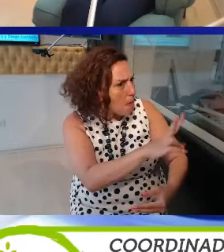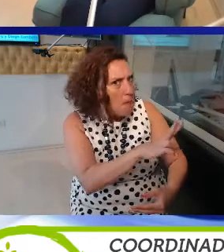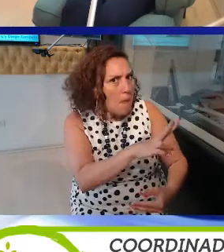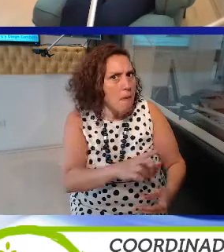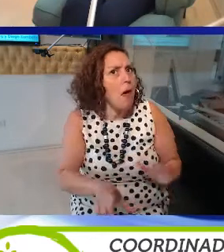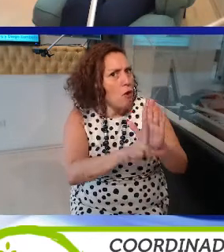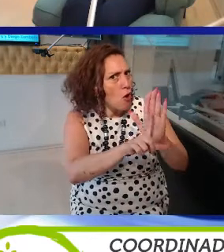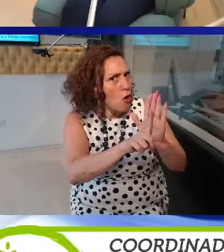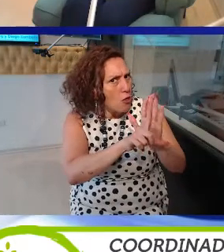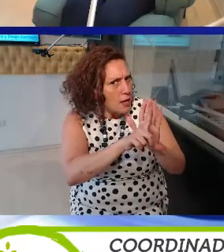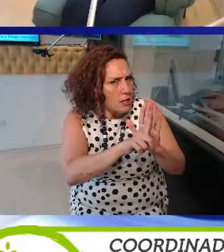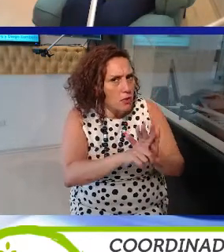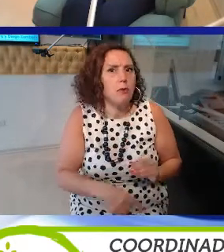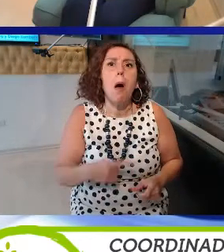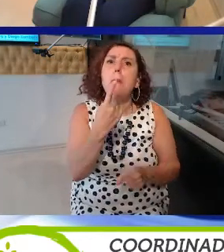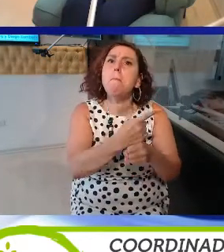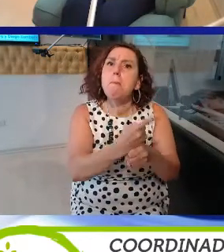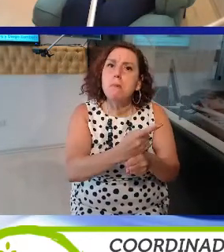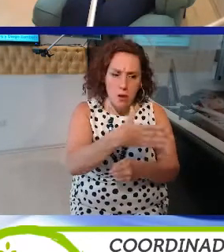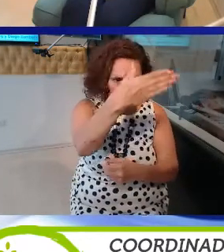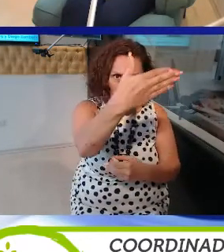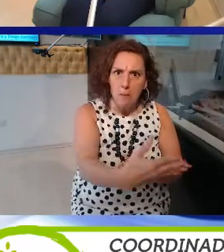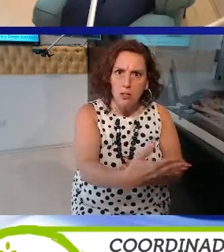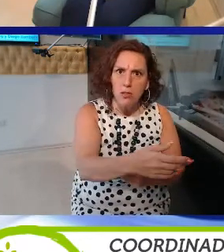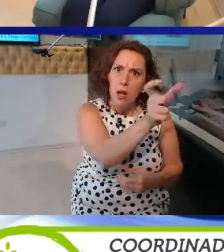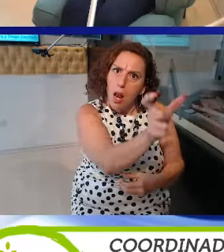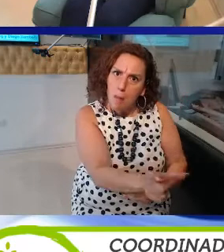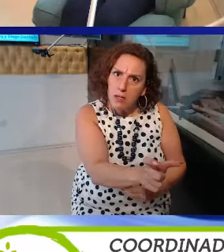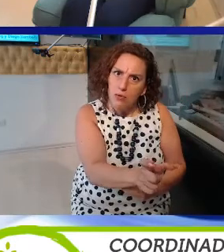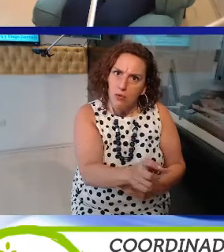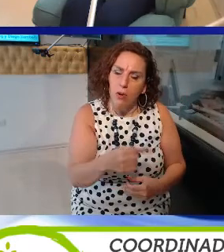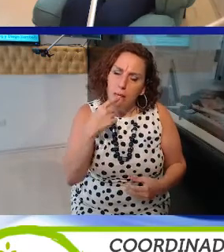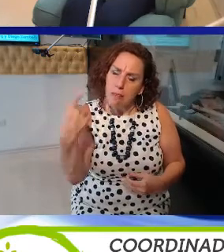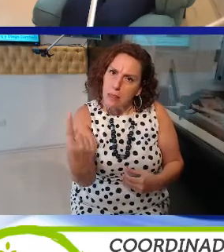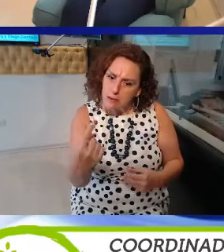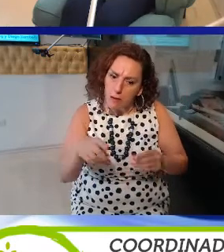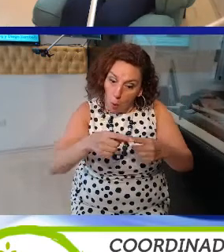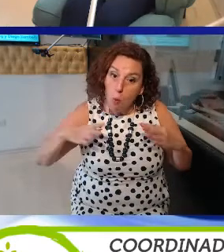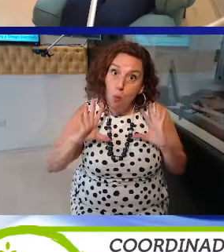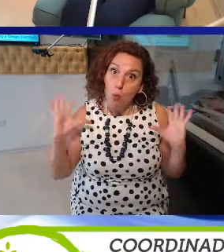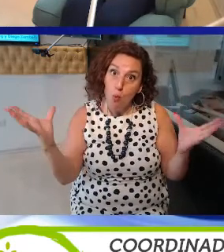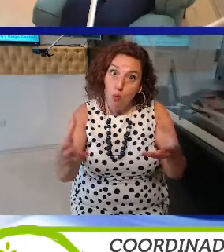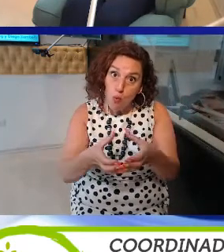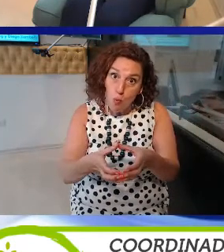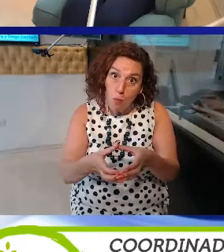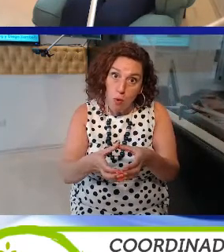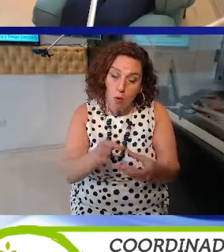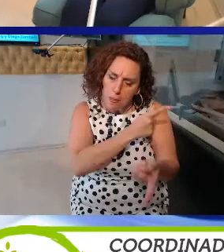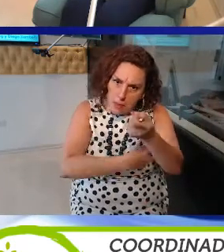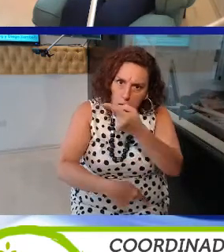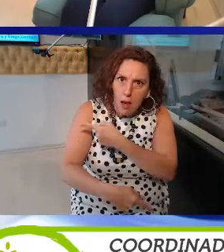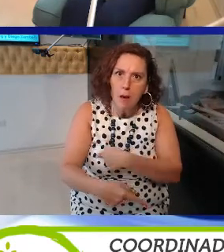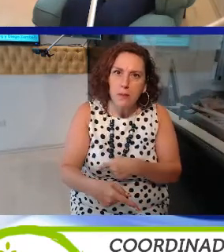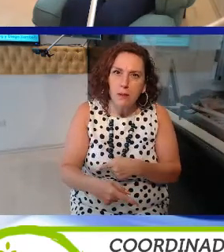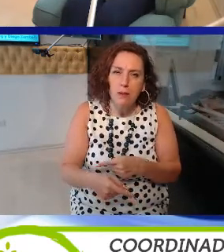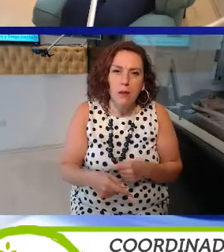derechos, poner primero que nada a la persona y decir que hay un grupo, un colectivo de personas que por su situación de discapacidad tienen